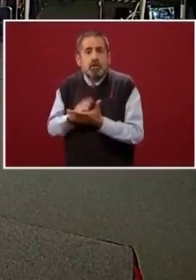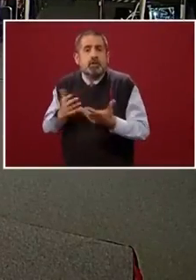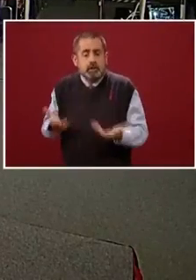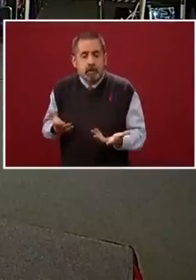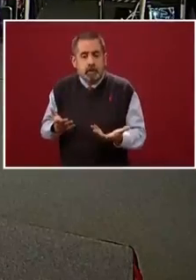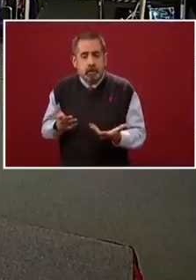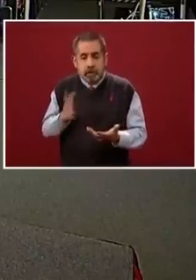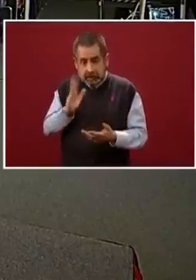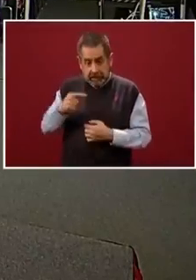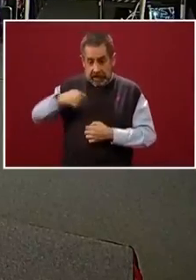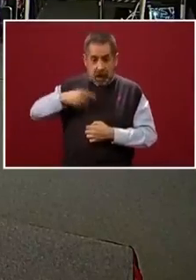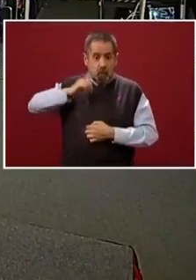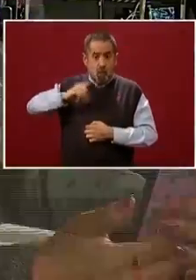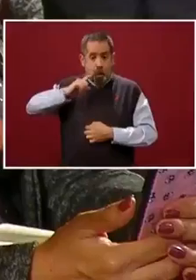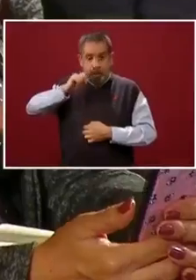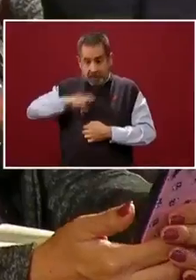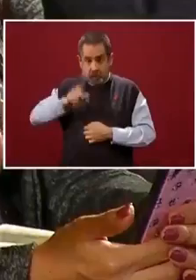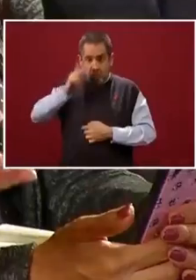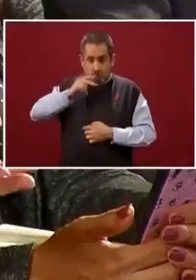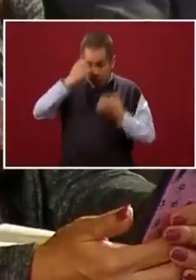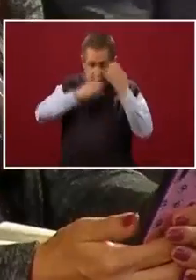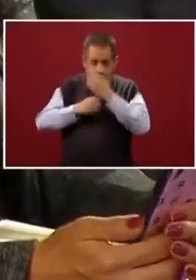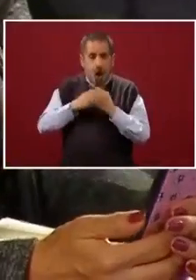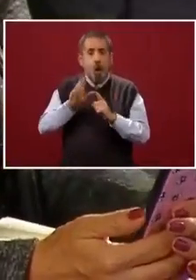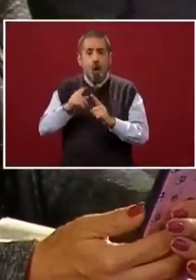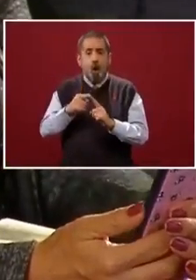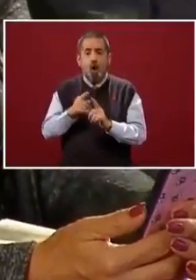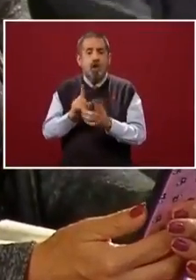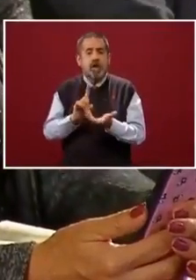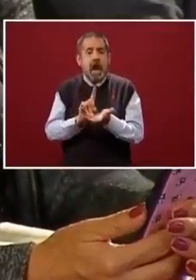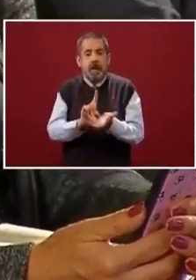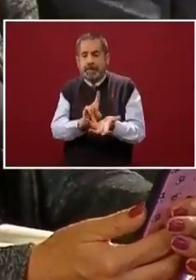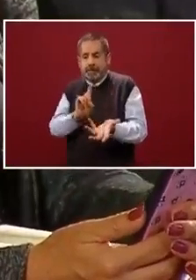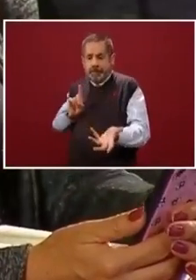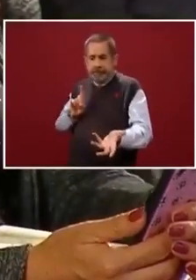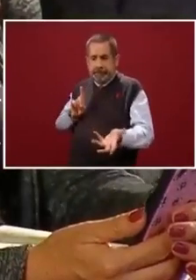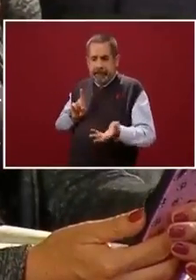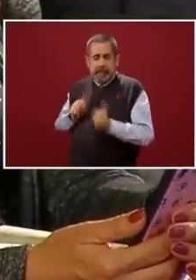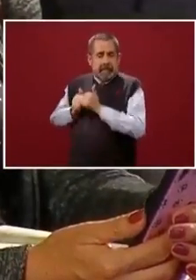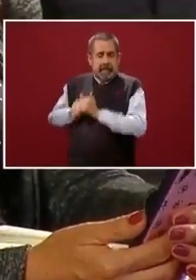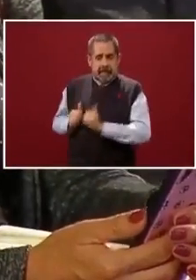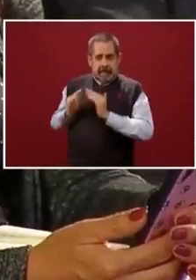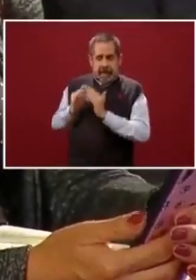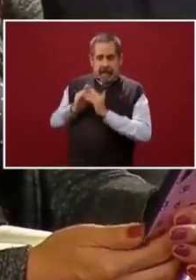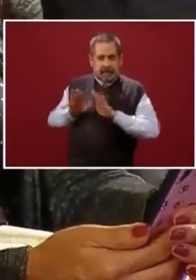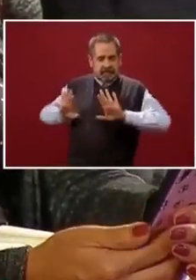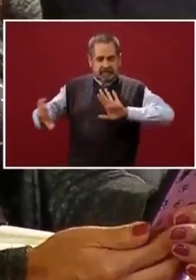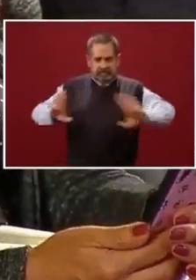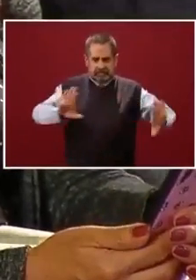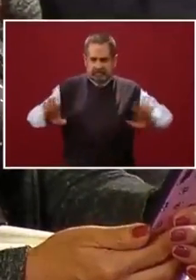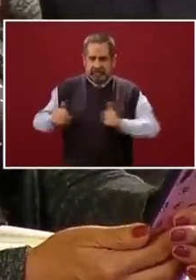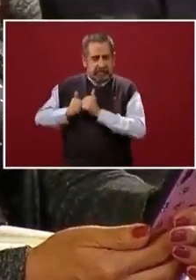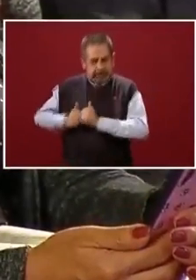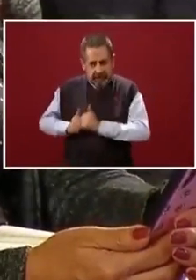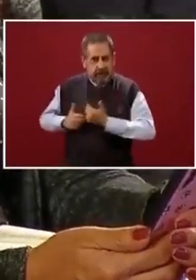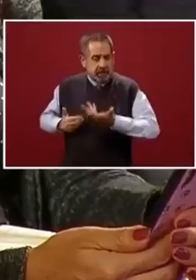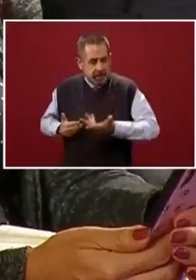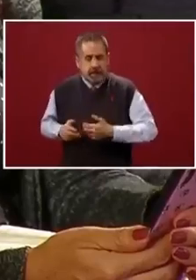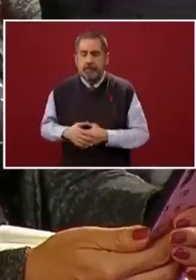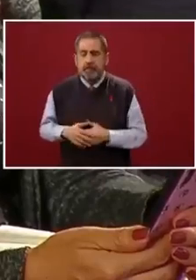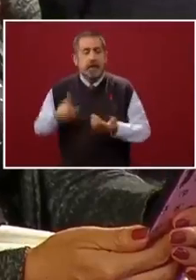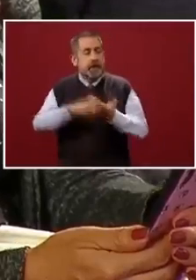señora la prueba o está en un proceso de aislamiento. También preguntarles, ahorita ya hay una serie de protestas, no